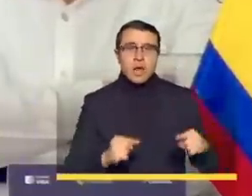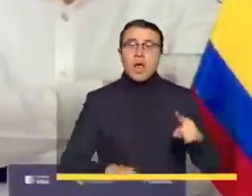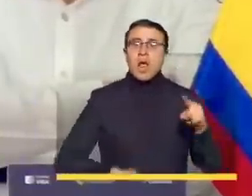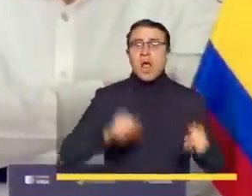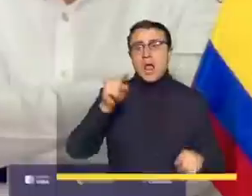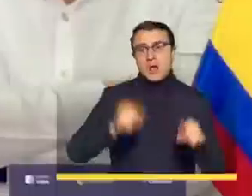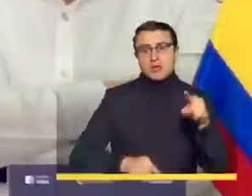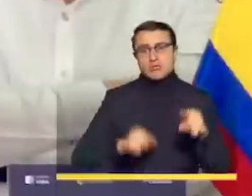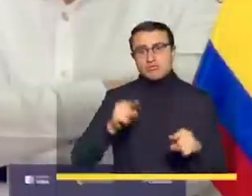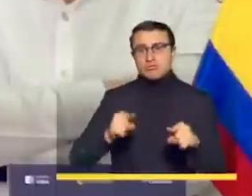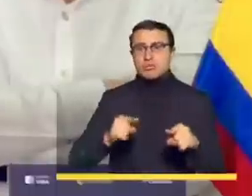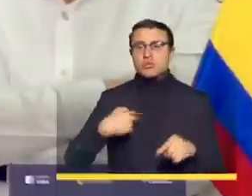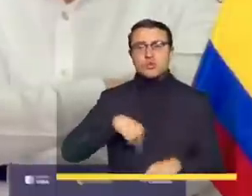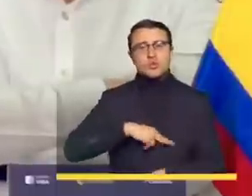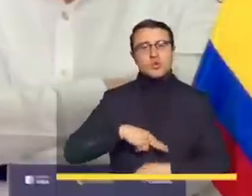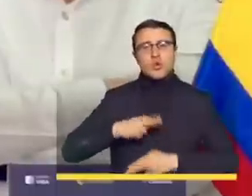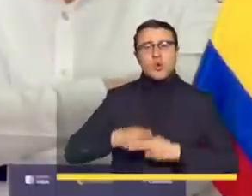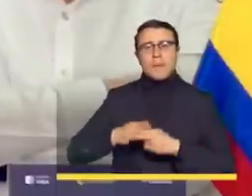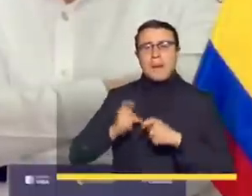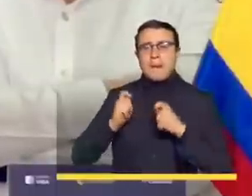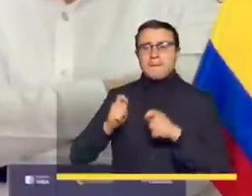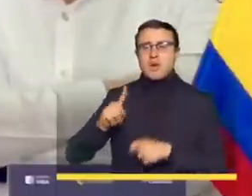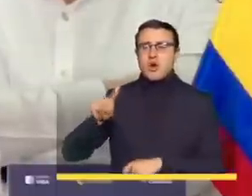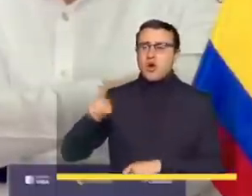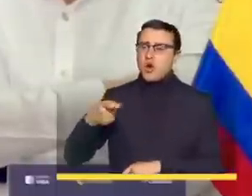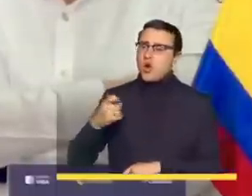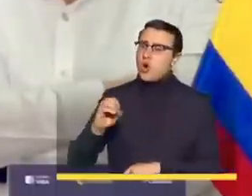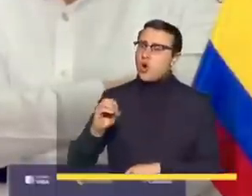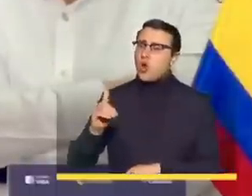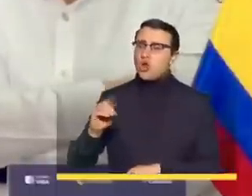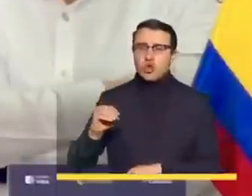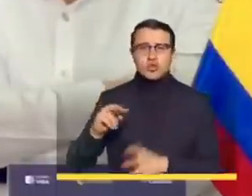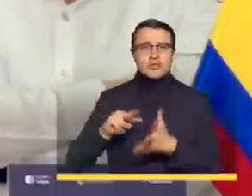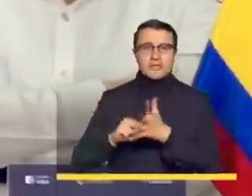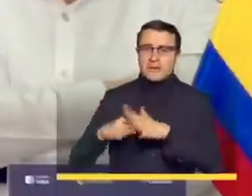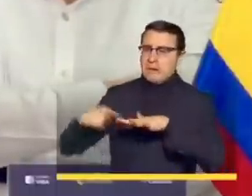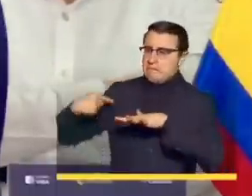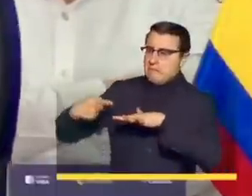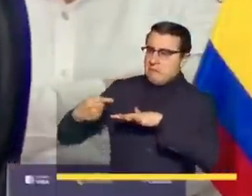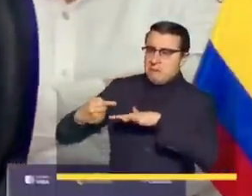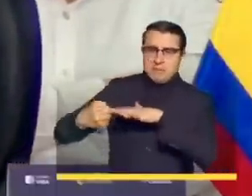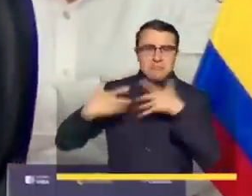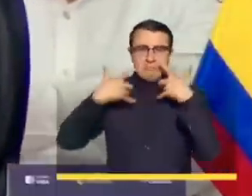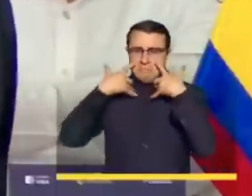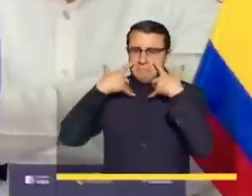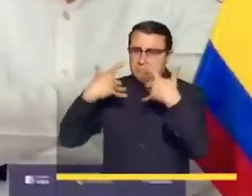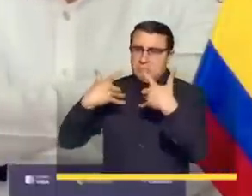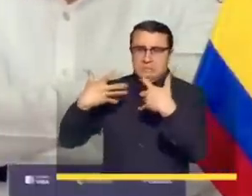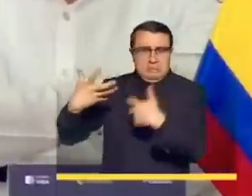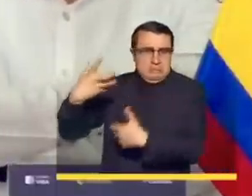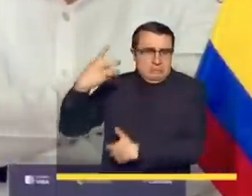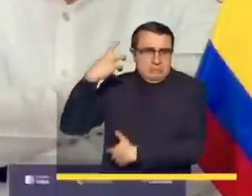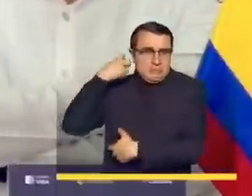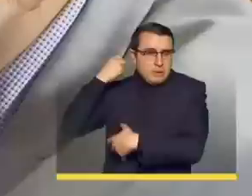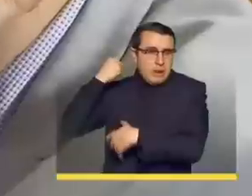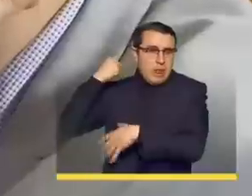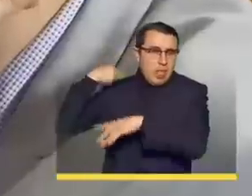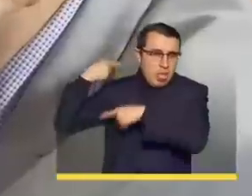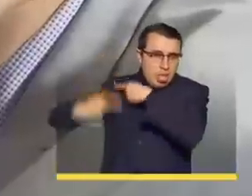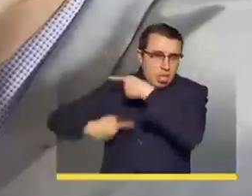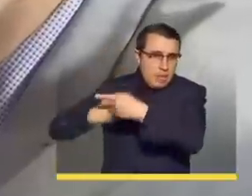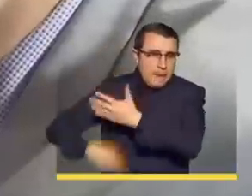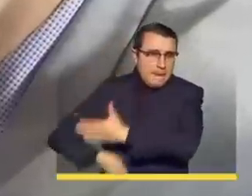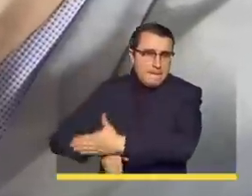nosotros le llamamos godas, conservadoras, fundamentalistas, extremistas, otras